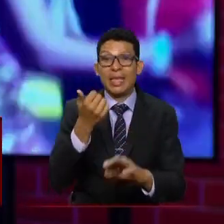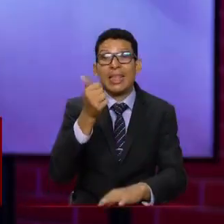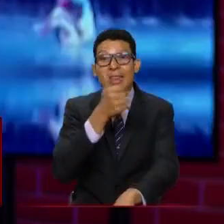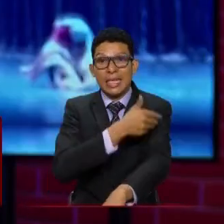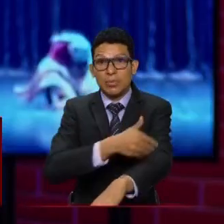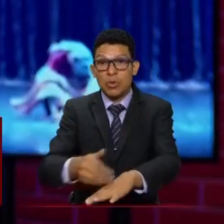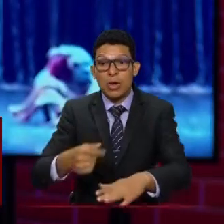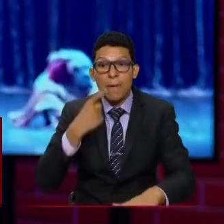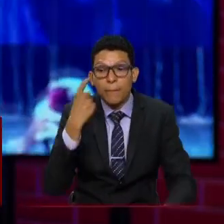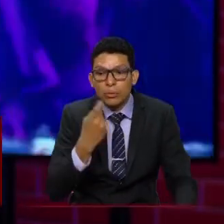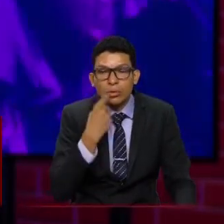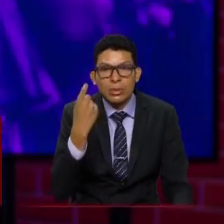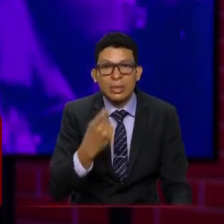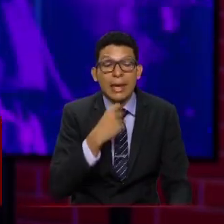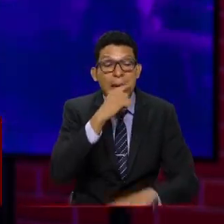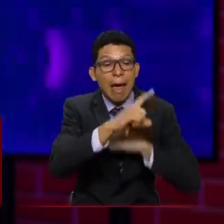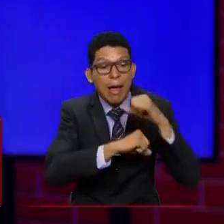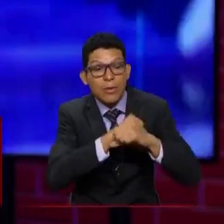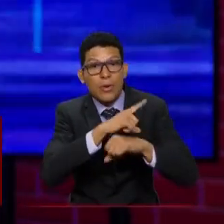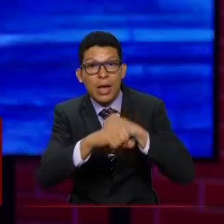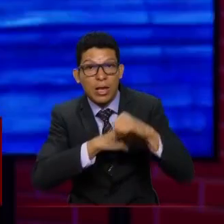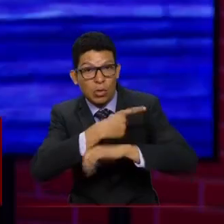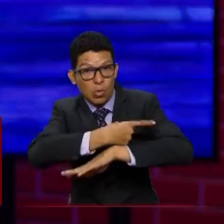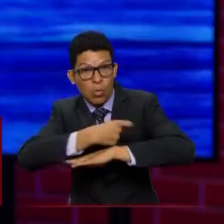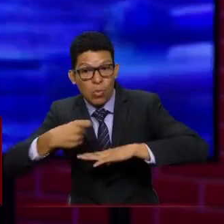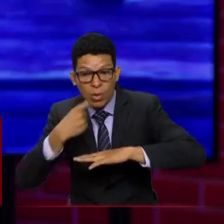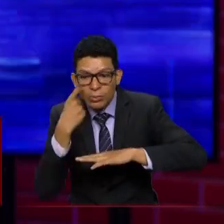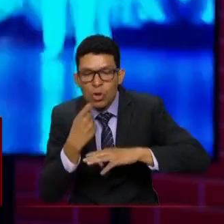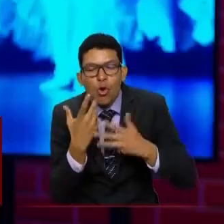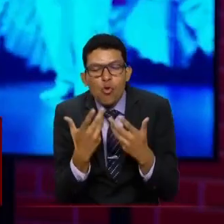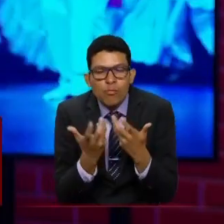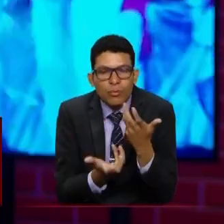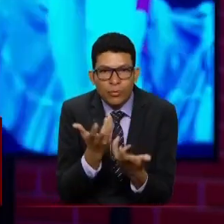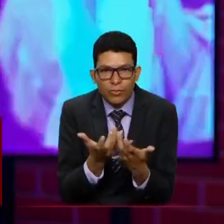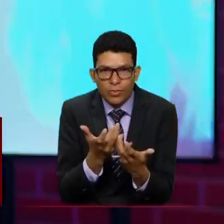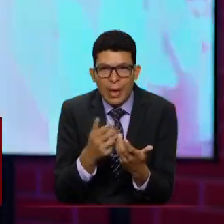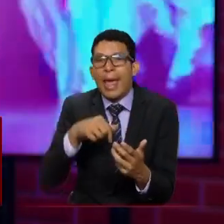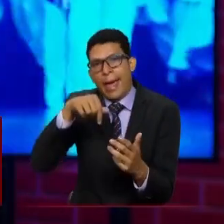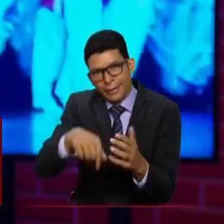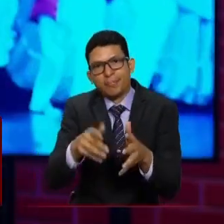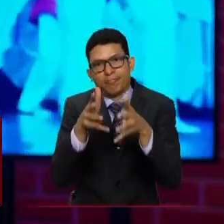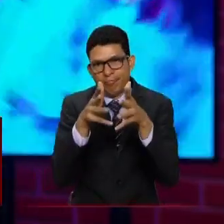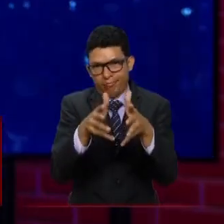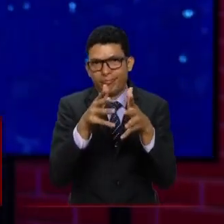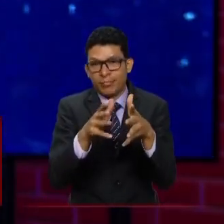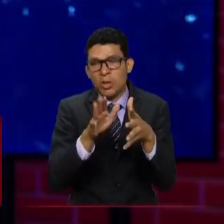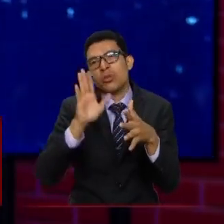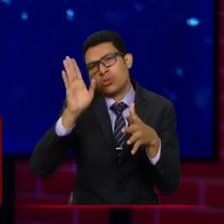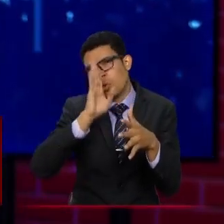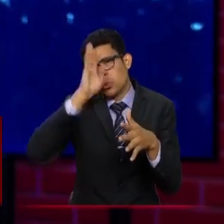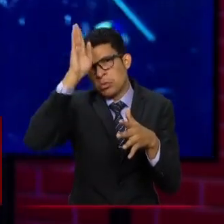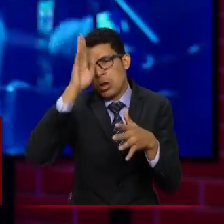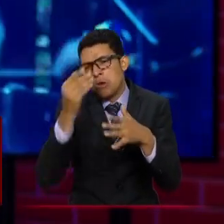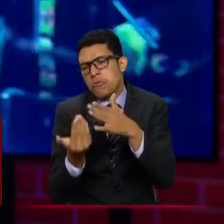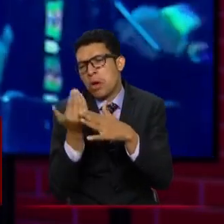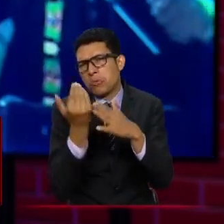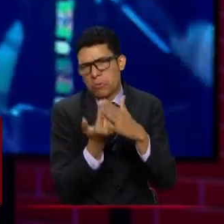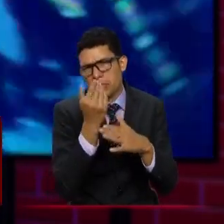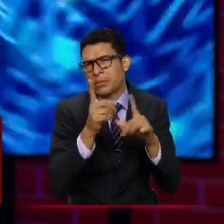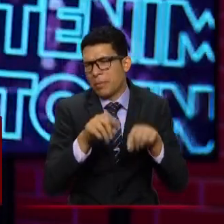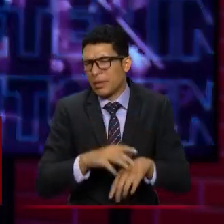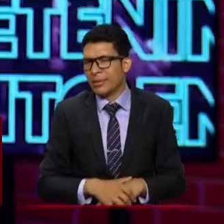de búsquedas anuales en internet. En nuestro set prepararemos paellas tradicionales y algunas versiones